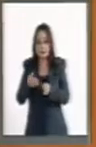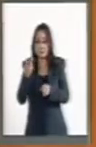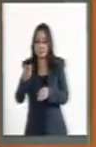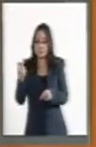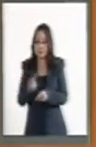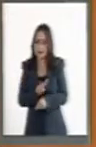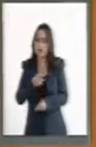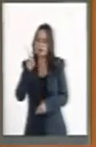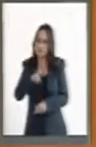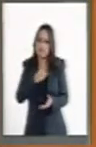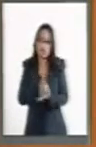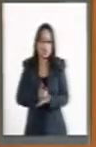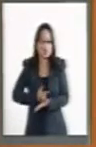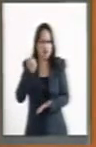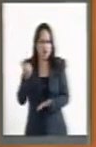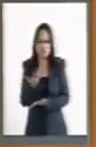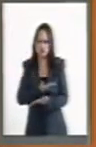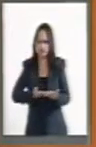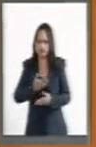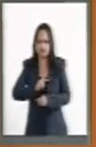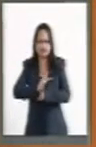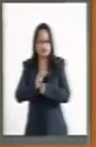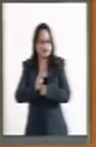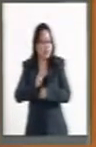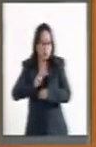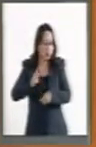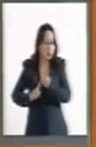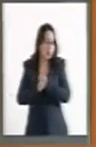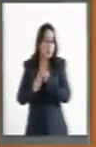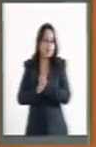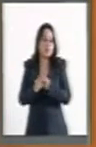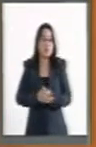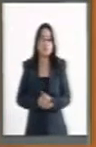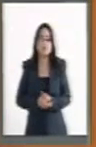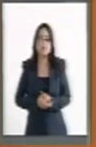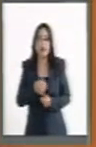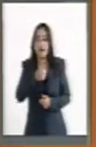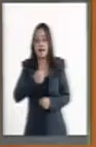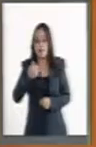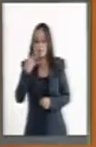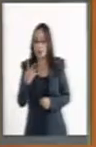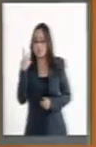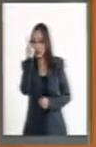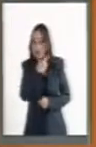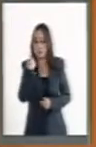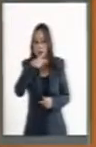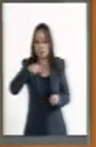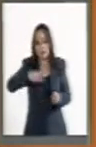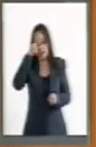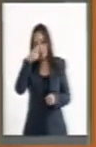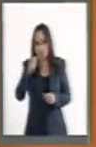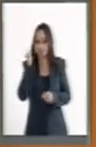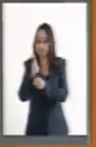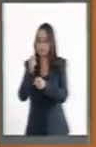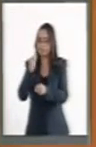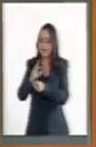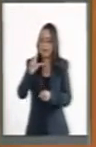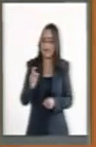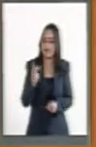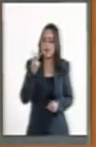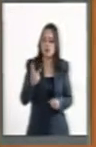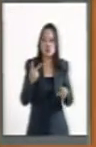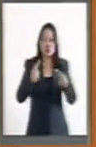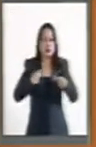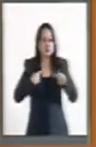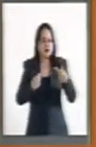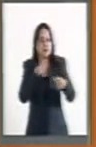causando graves estragos. Cada 4 horas en México se diagnostican 38 nuevos casos